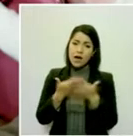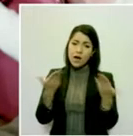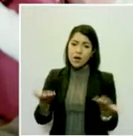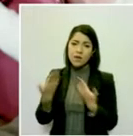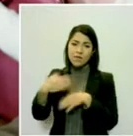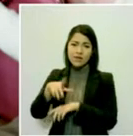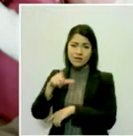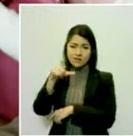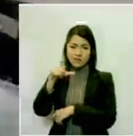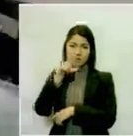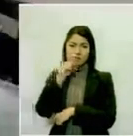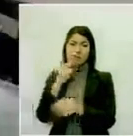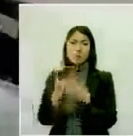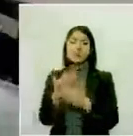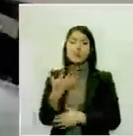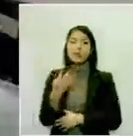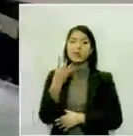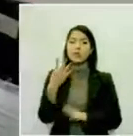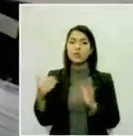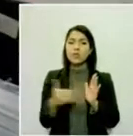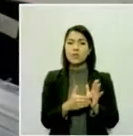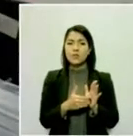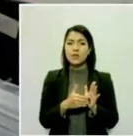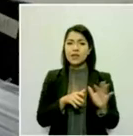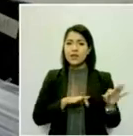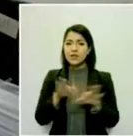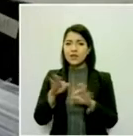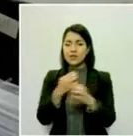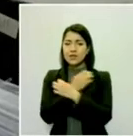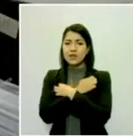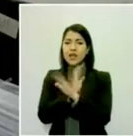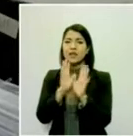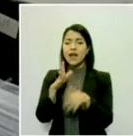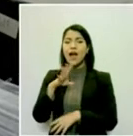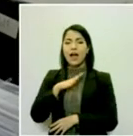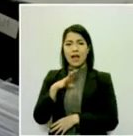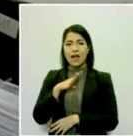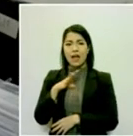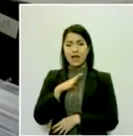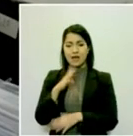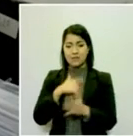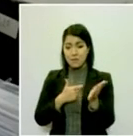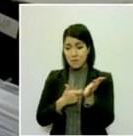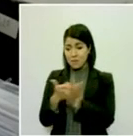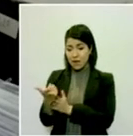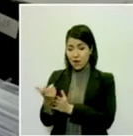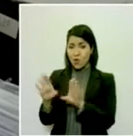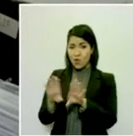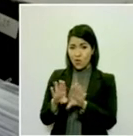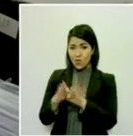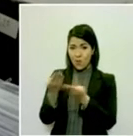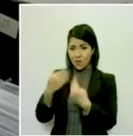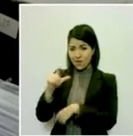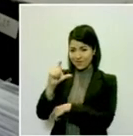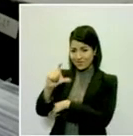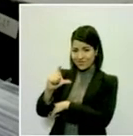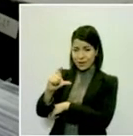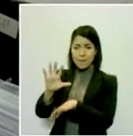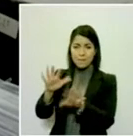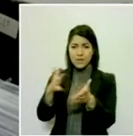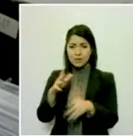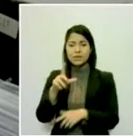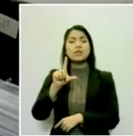Actualmente, casi 54 mil trabajadores de la educación ya contamos con la nómina electrónica. Es decir, alrededor